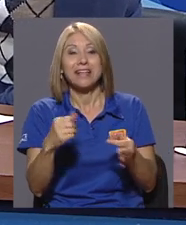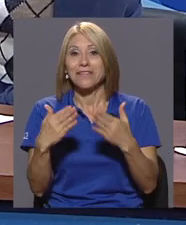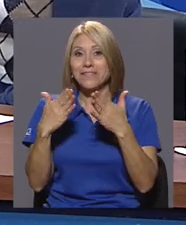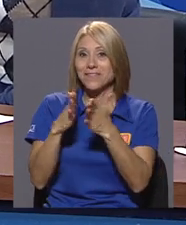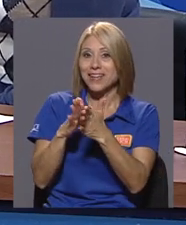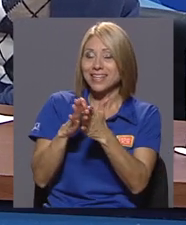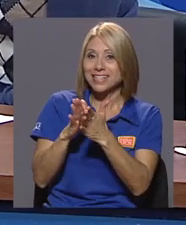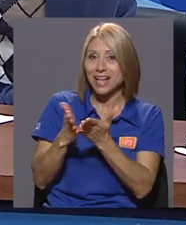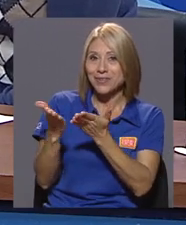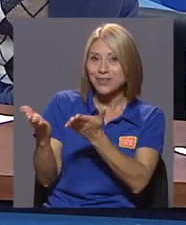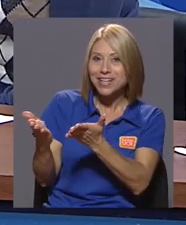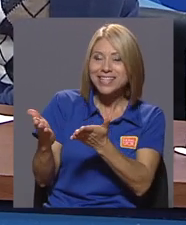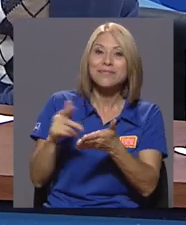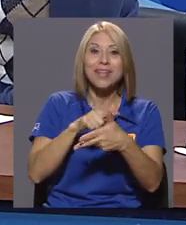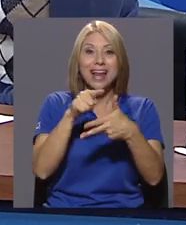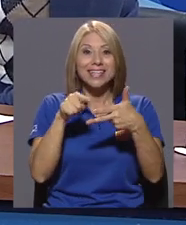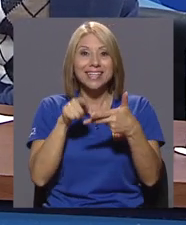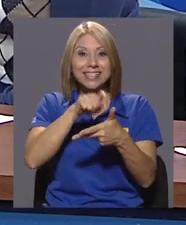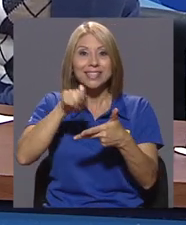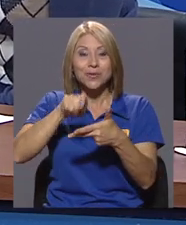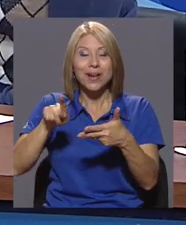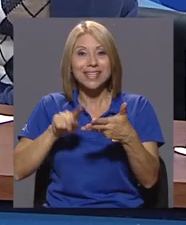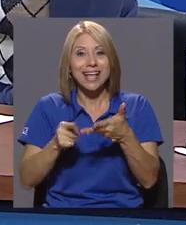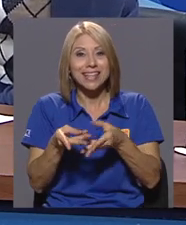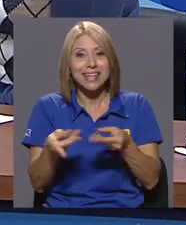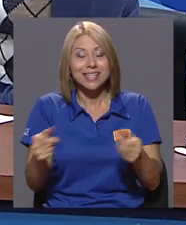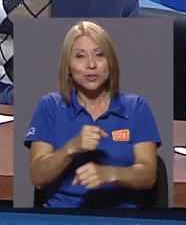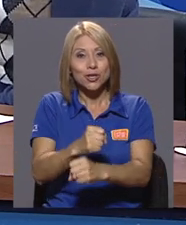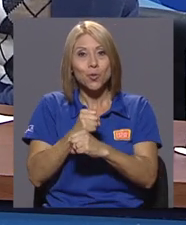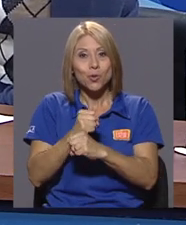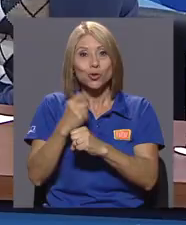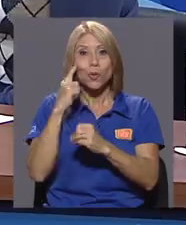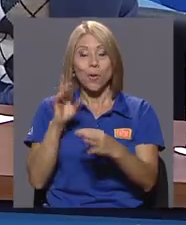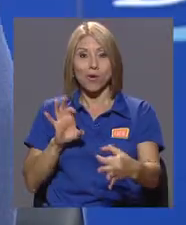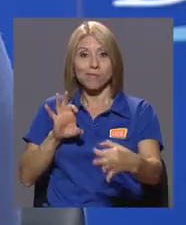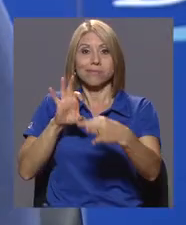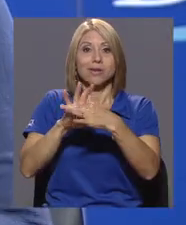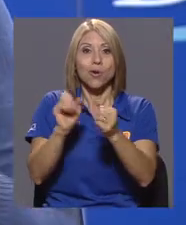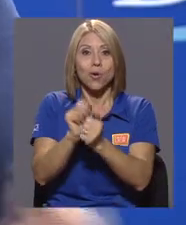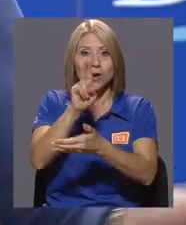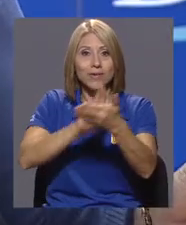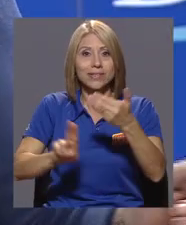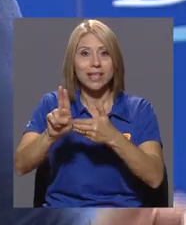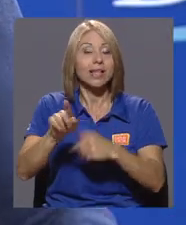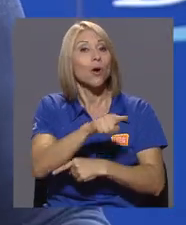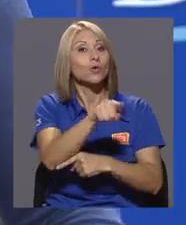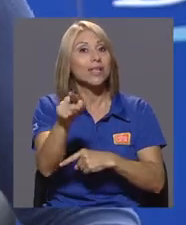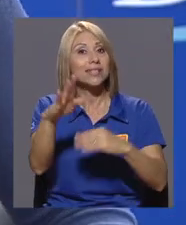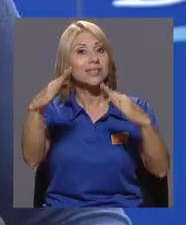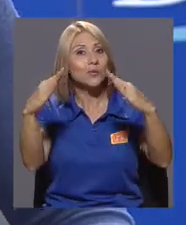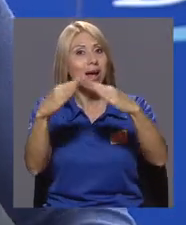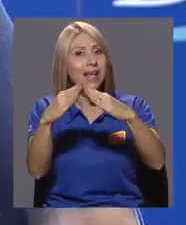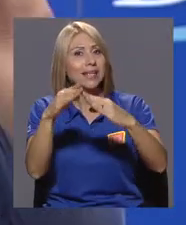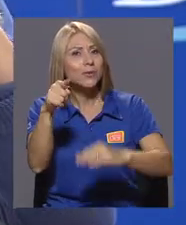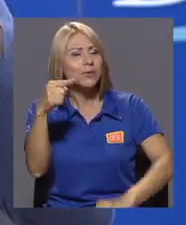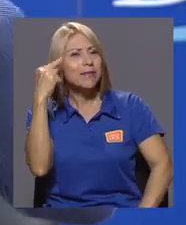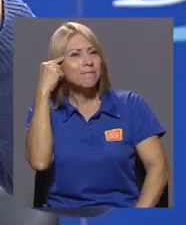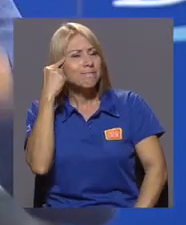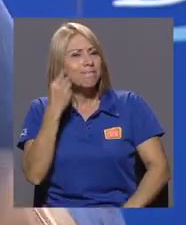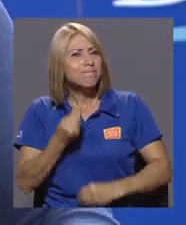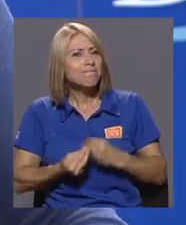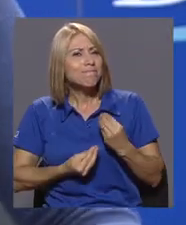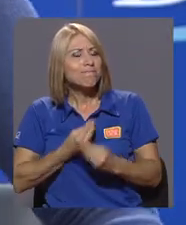leonardo a ustedes a las tres escuelas a territorios rubros por esta alianza con la academia y bueno ustedes en su casa les dejamos ahí la